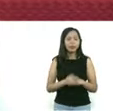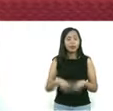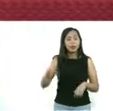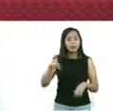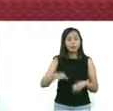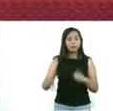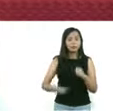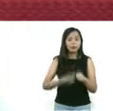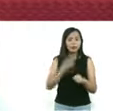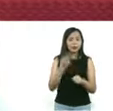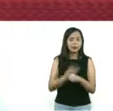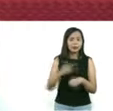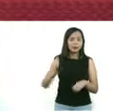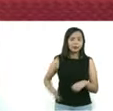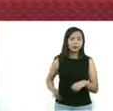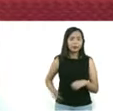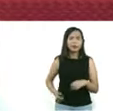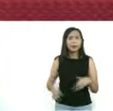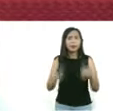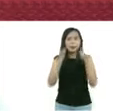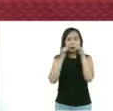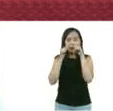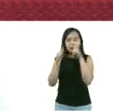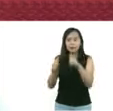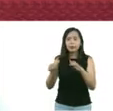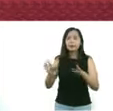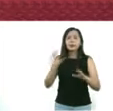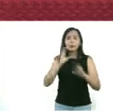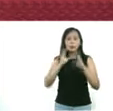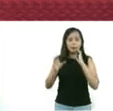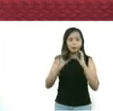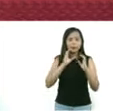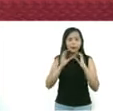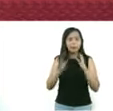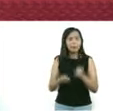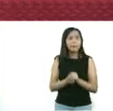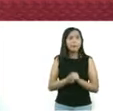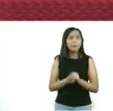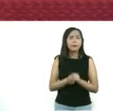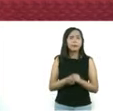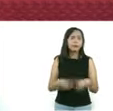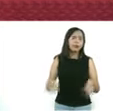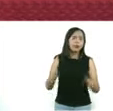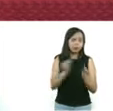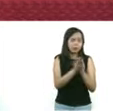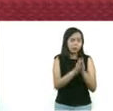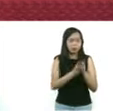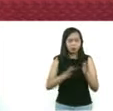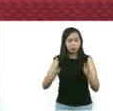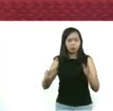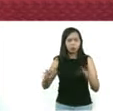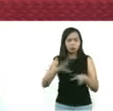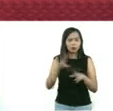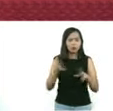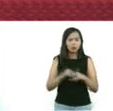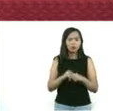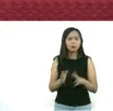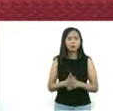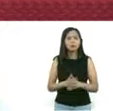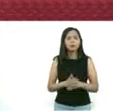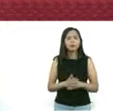Gobierno mantendrá una comunicación constante a lo largo de toda la jornada con